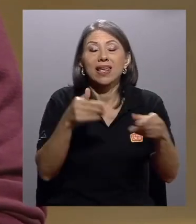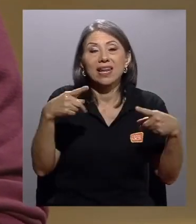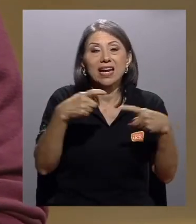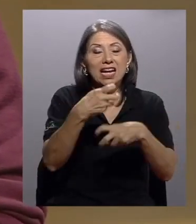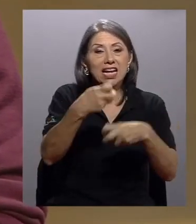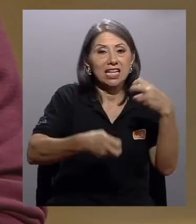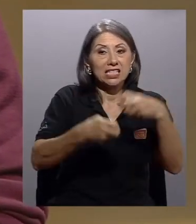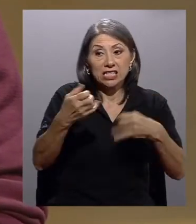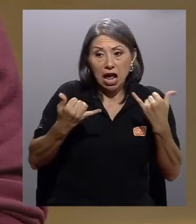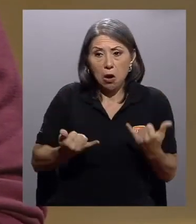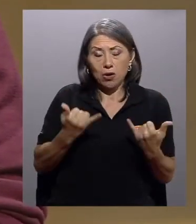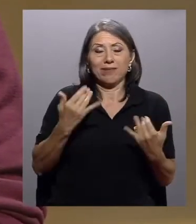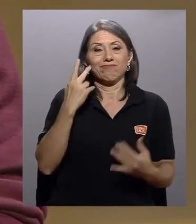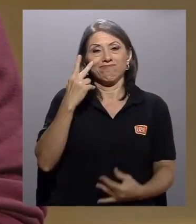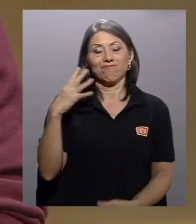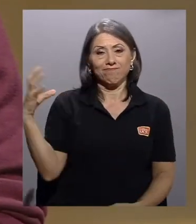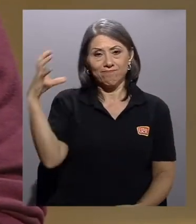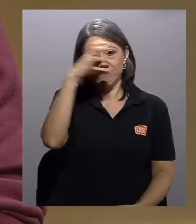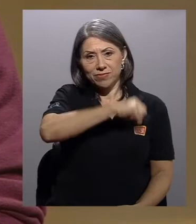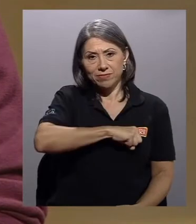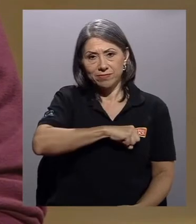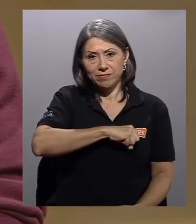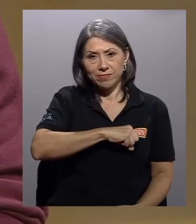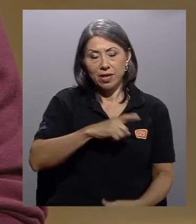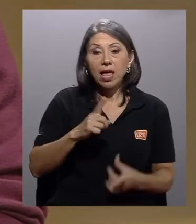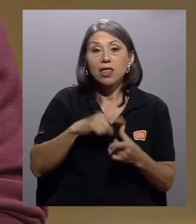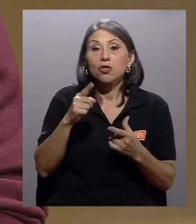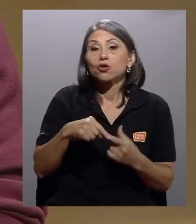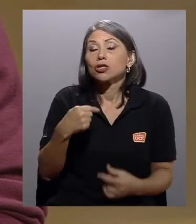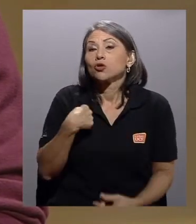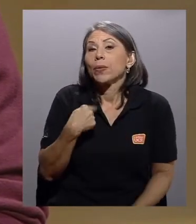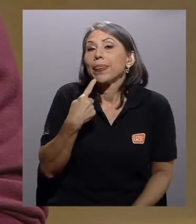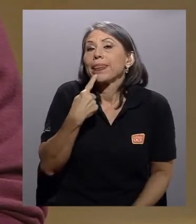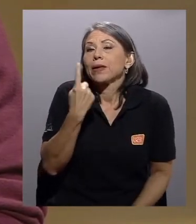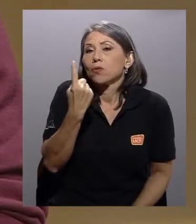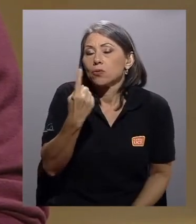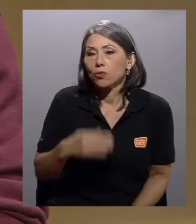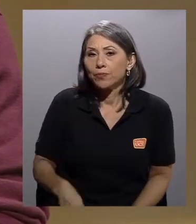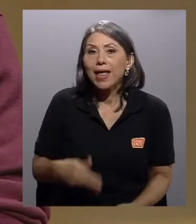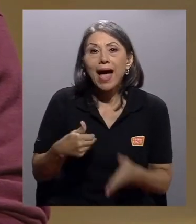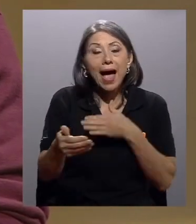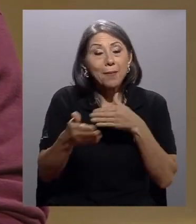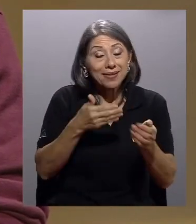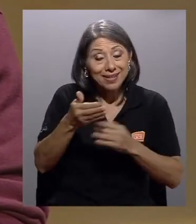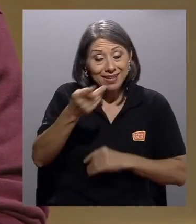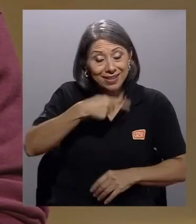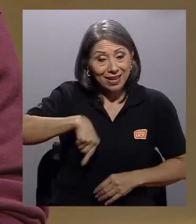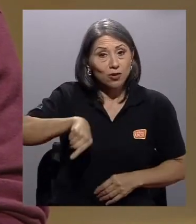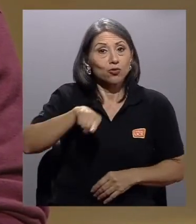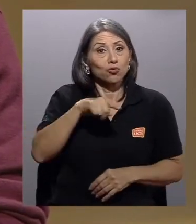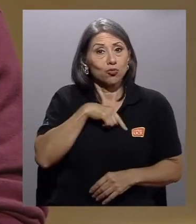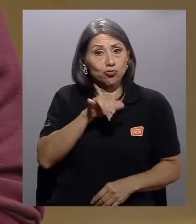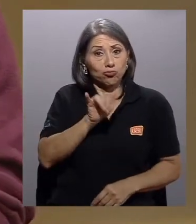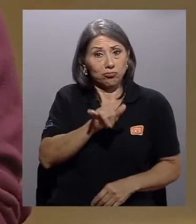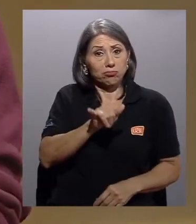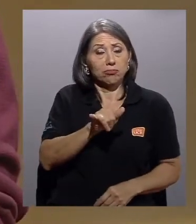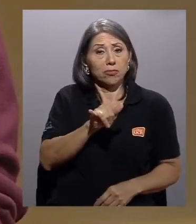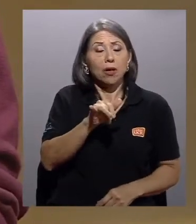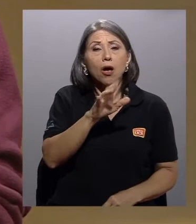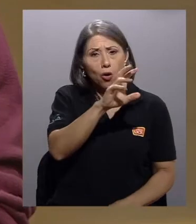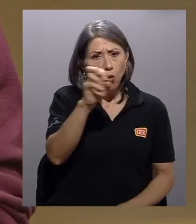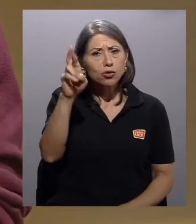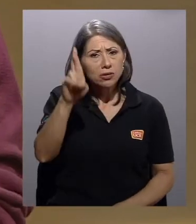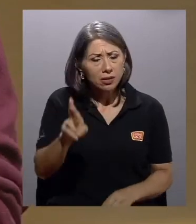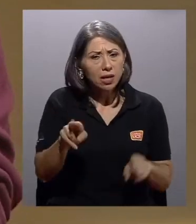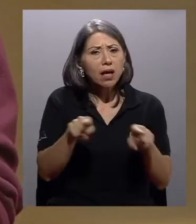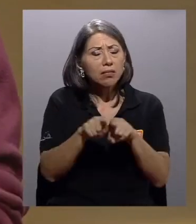notado. Y ahí entonces yo rescato un elemento, ¿verdad? Pese a nuestra condición periférica, Costa Rica